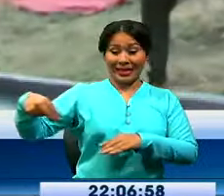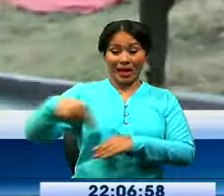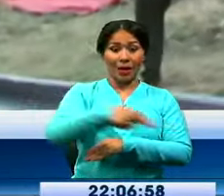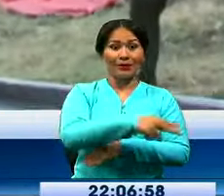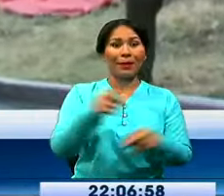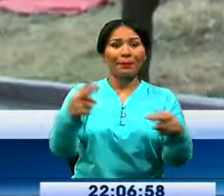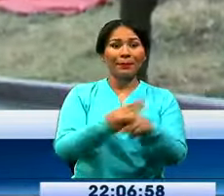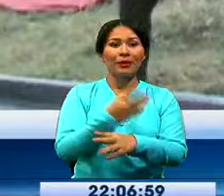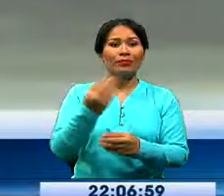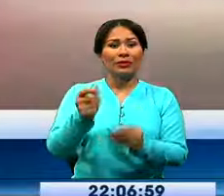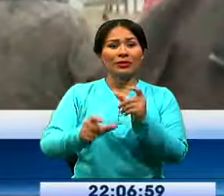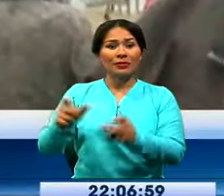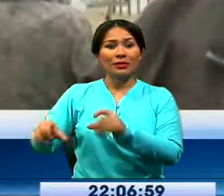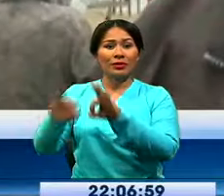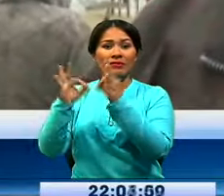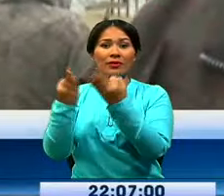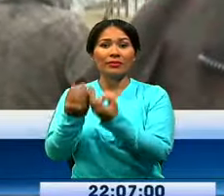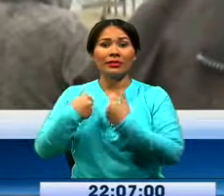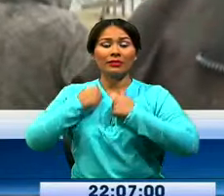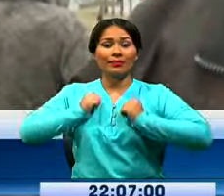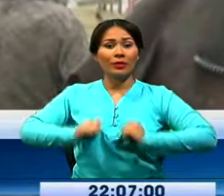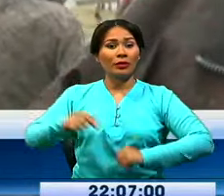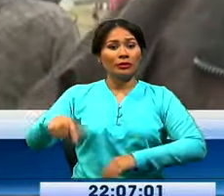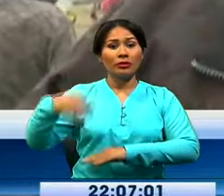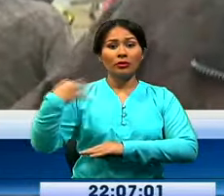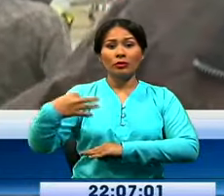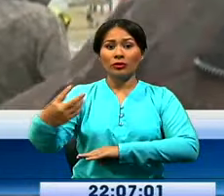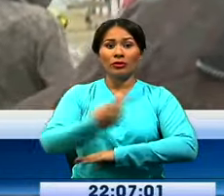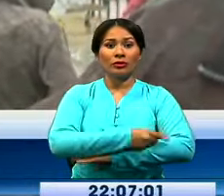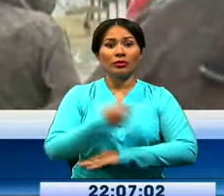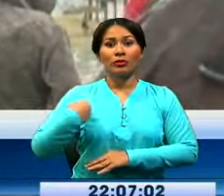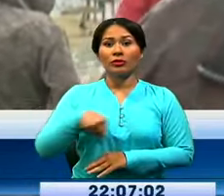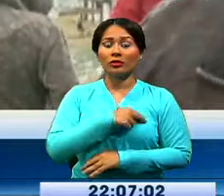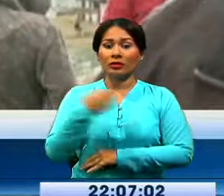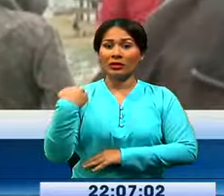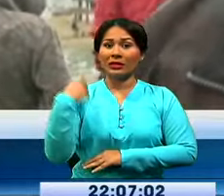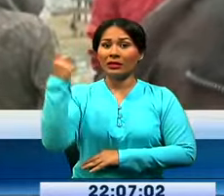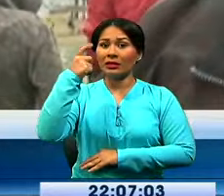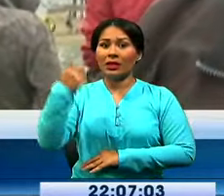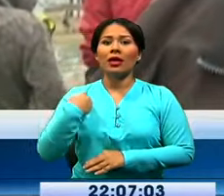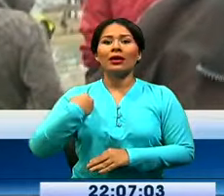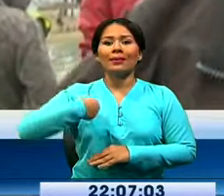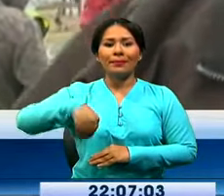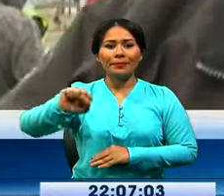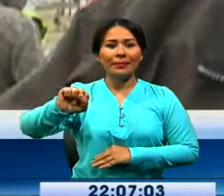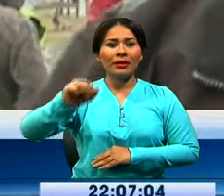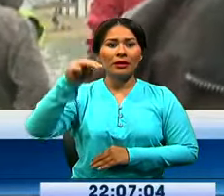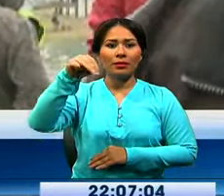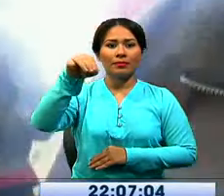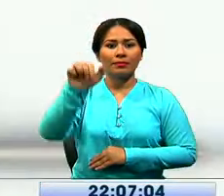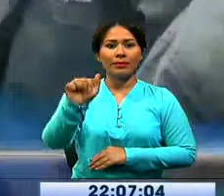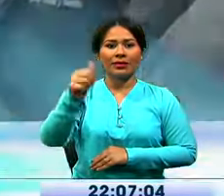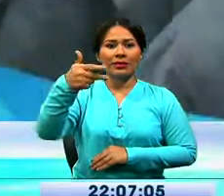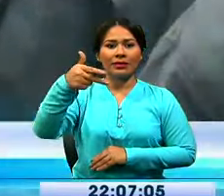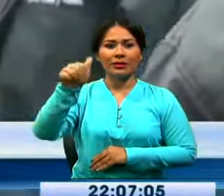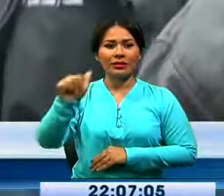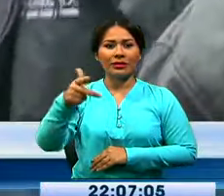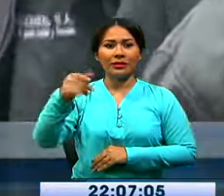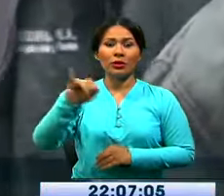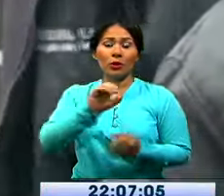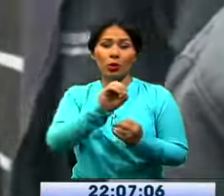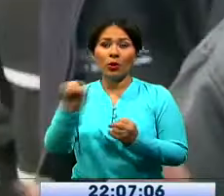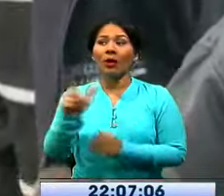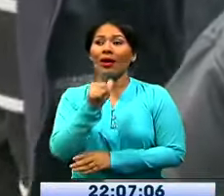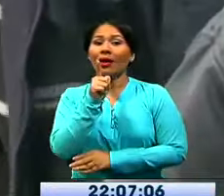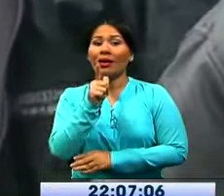en varias familias. Es que todos los días nosotros tenemos necesidades de irnos a Machachi o viajar a la Tacunga. Porque ya vienen niños